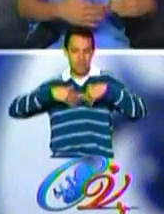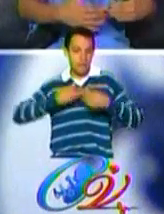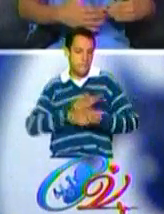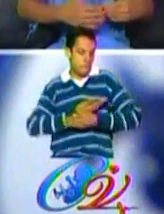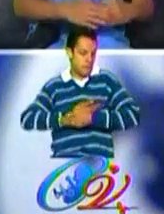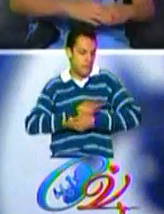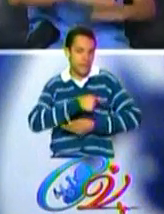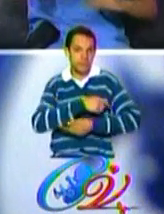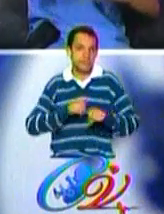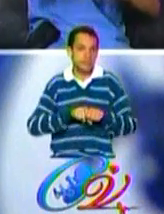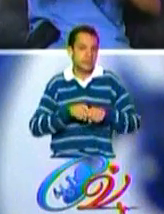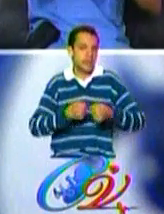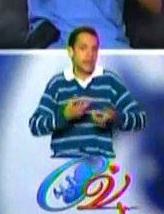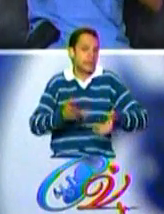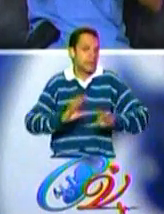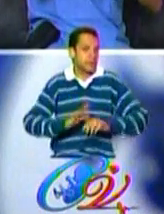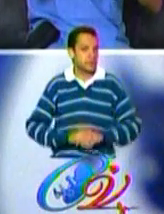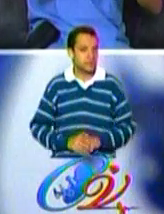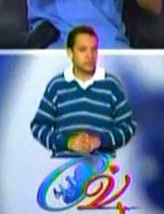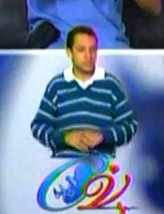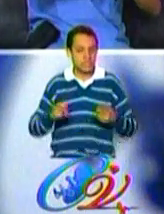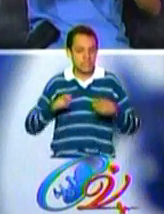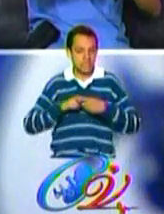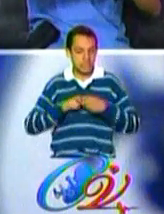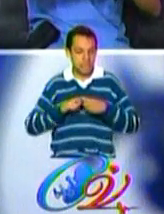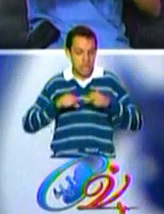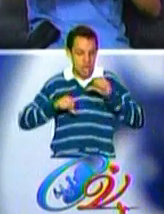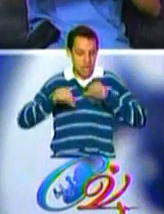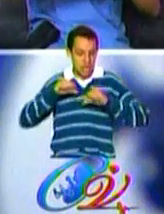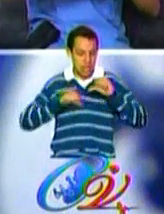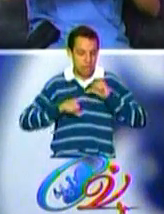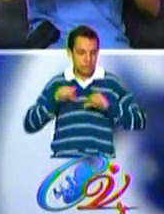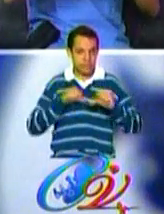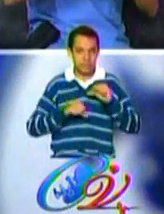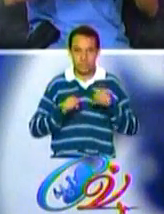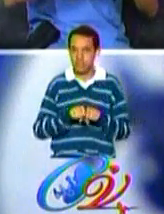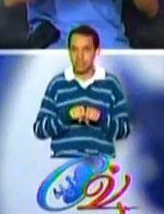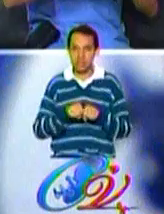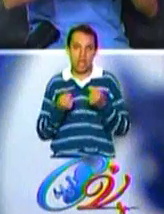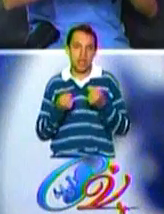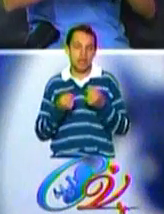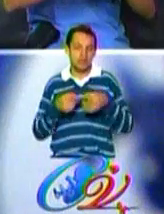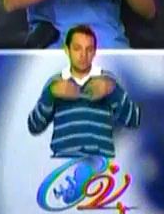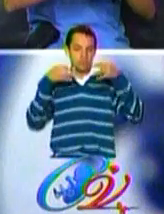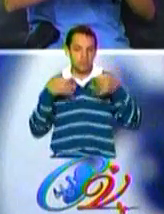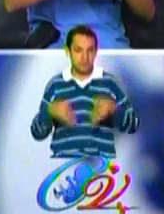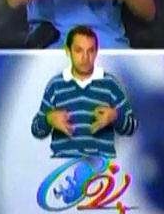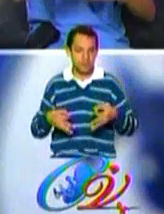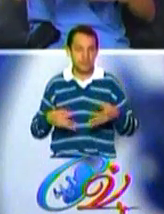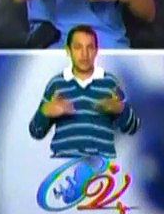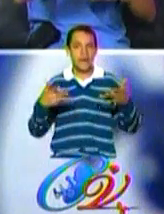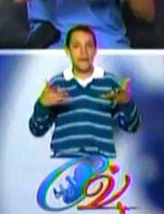tenga ya una carga de química dentro de mis células, ¿cierto? Entonces eso va a hacer que yo tenga una predisposición a ser